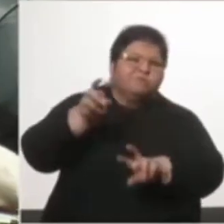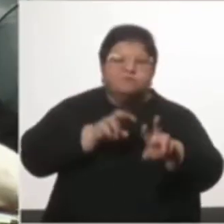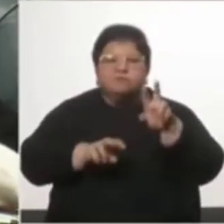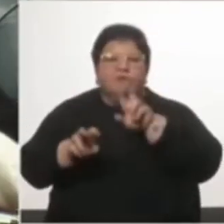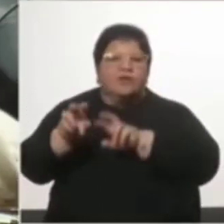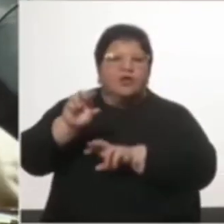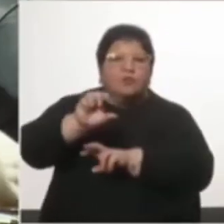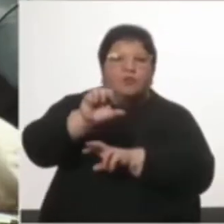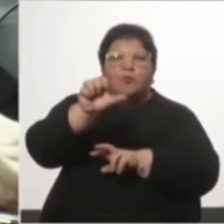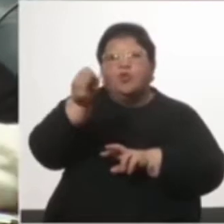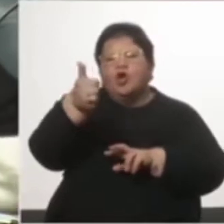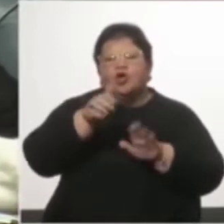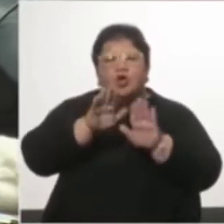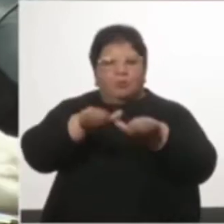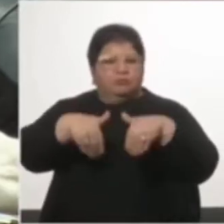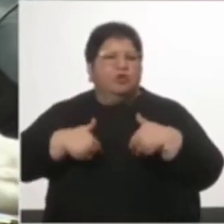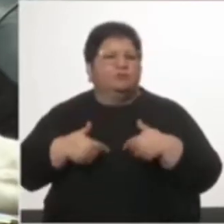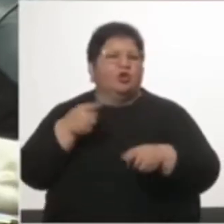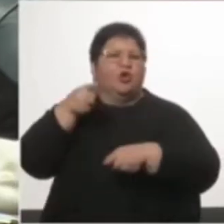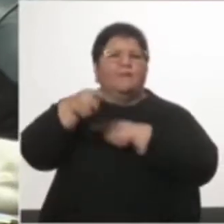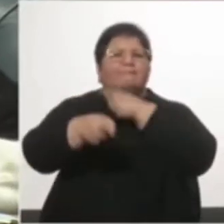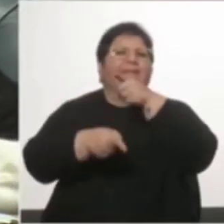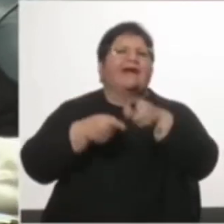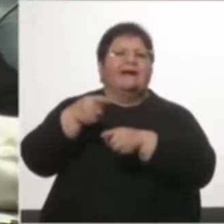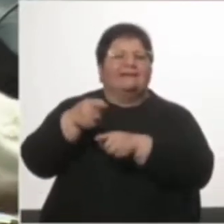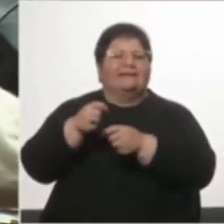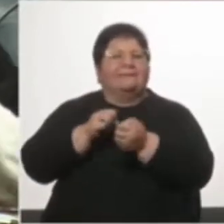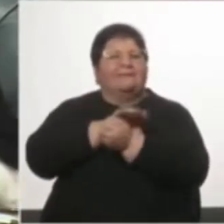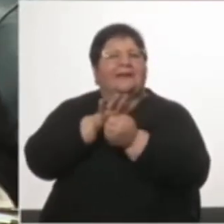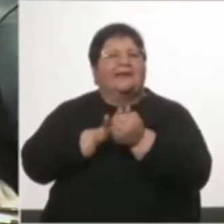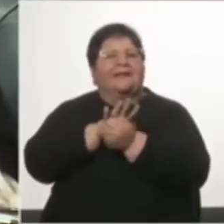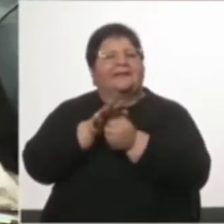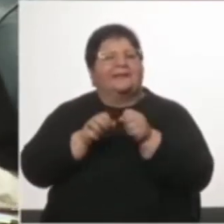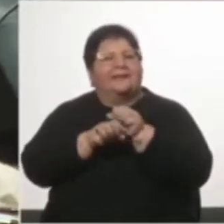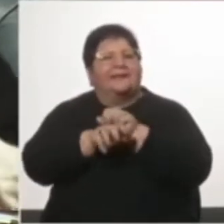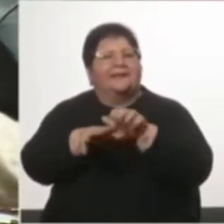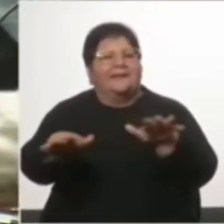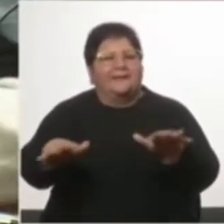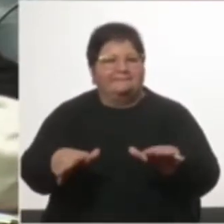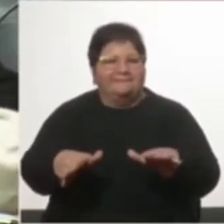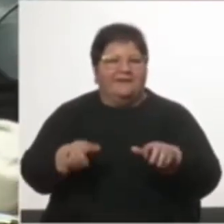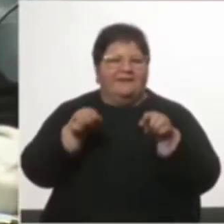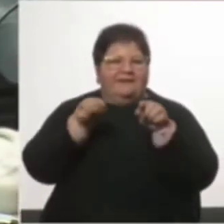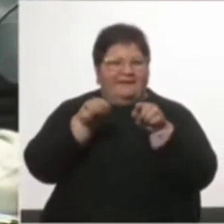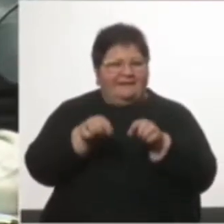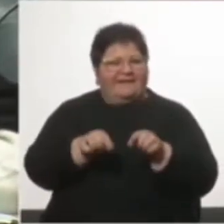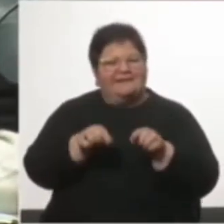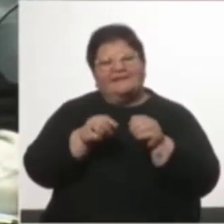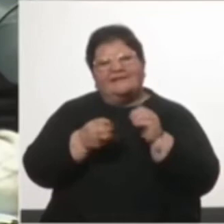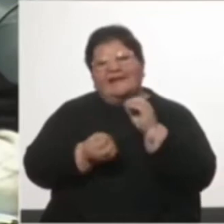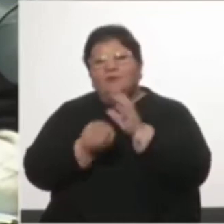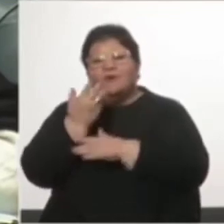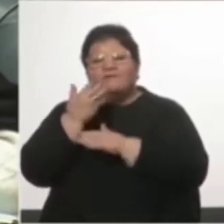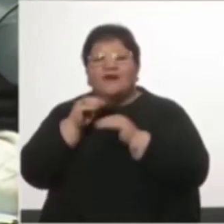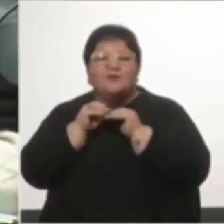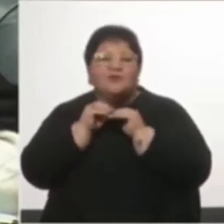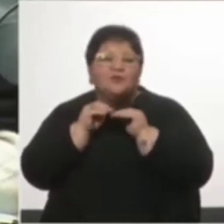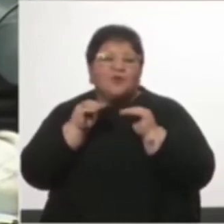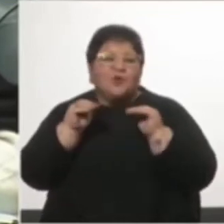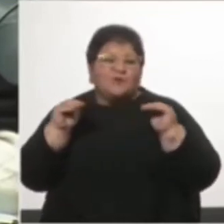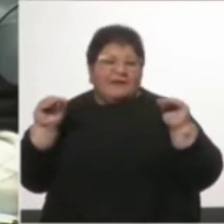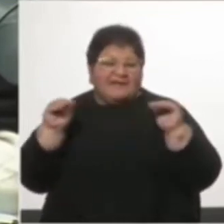un logro propio el combate a la pandemia. Y entonces ahí nace la nueva normalidad, y en especial la